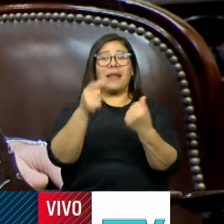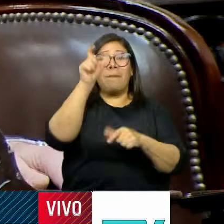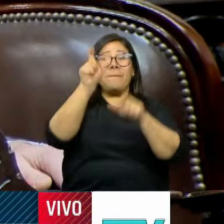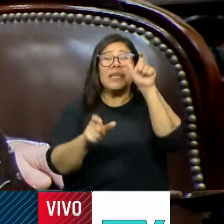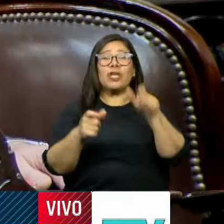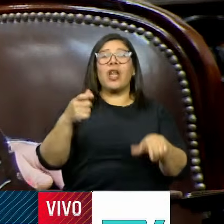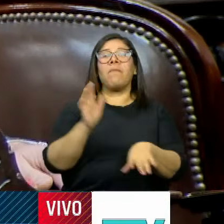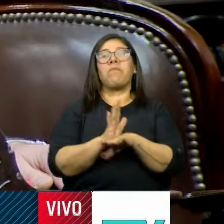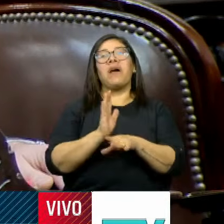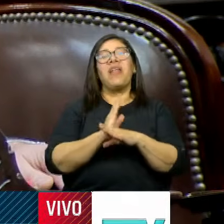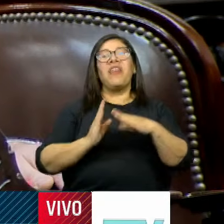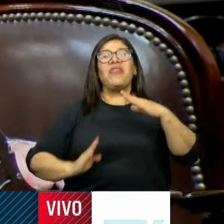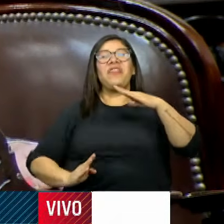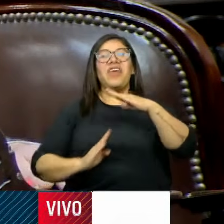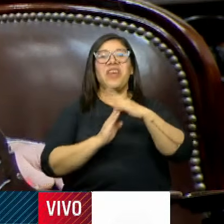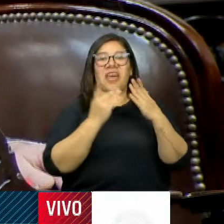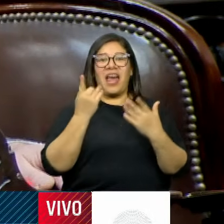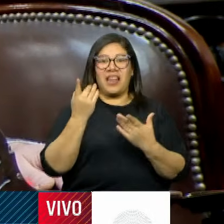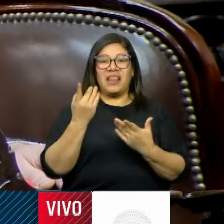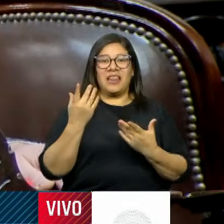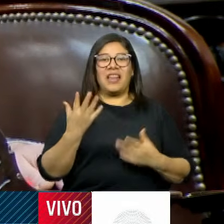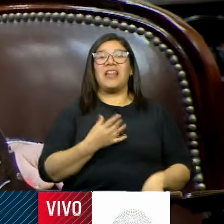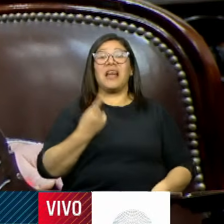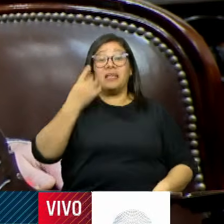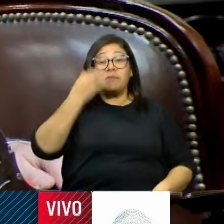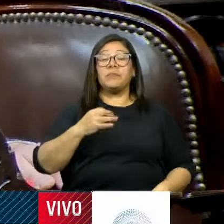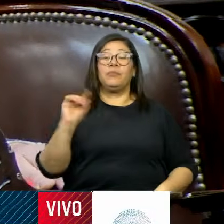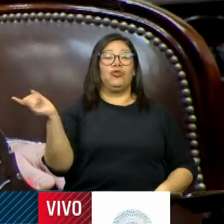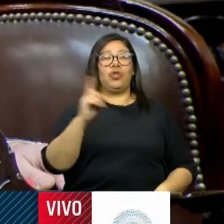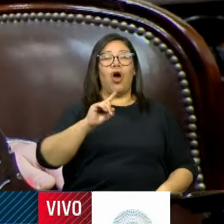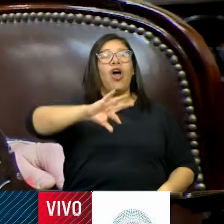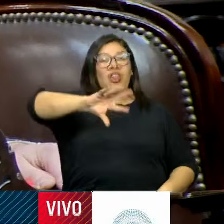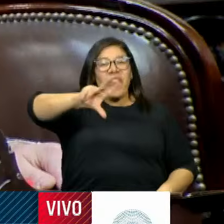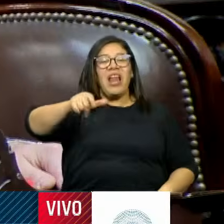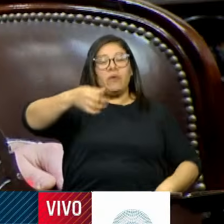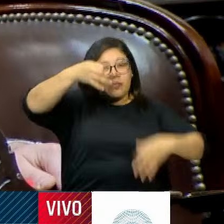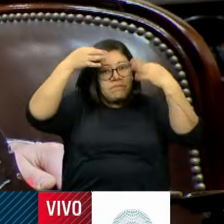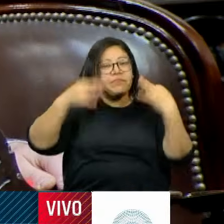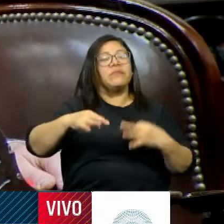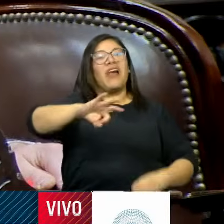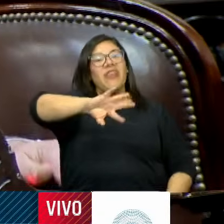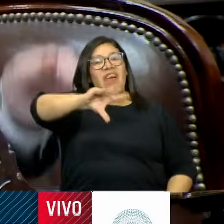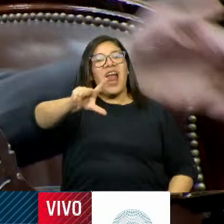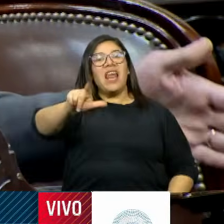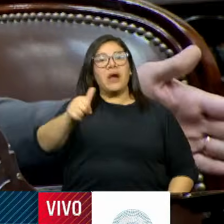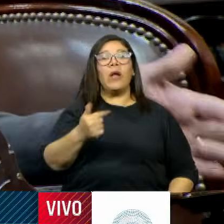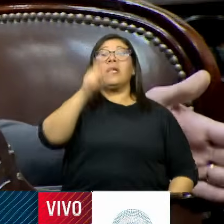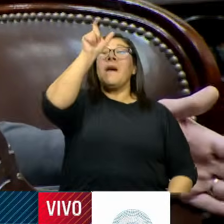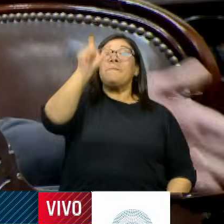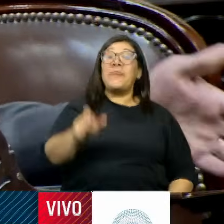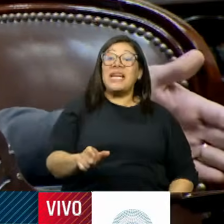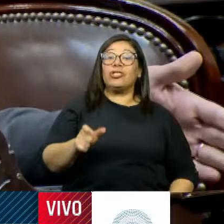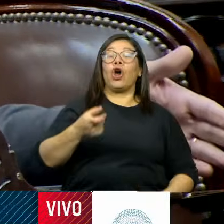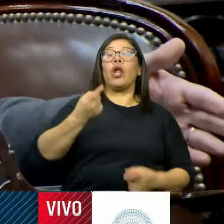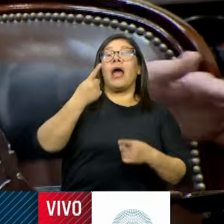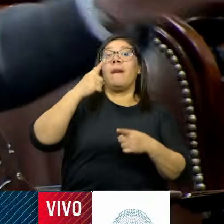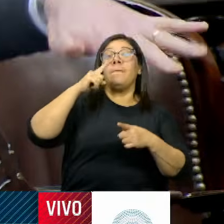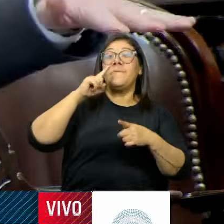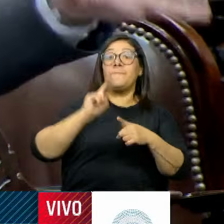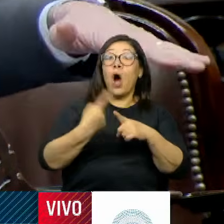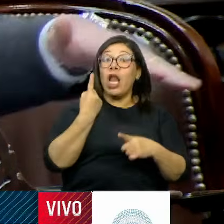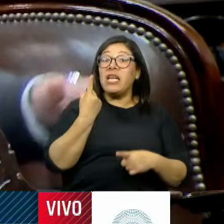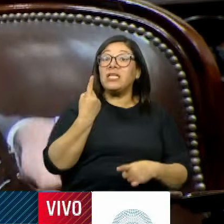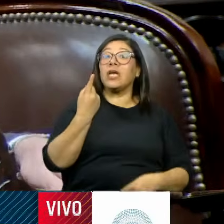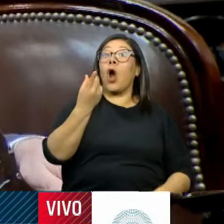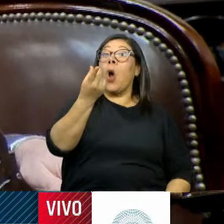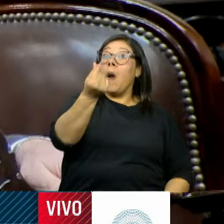dirigentes. No son dirigentes, son delincuentes. Tratémoslo como delincuentes. Un político no llena sus cajones de ropa y